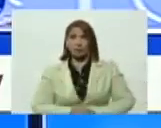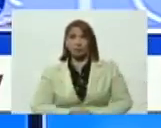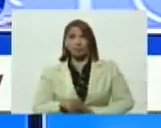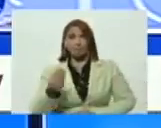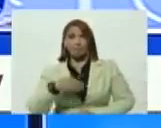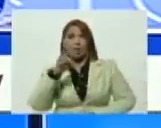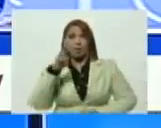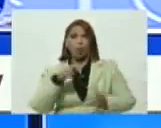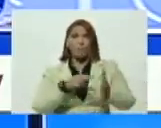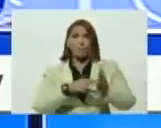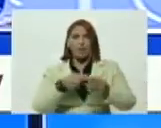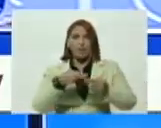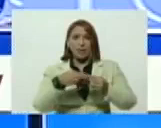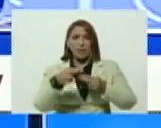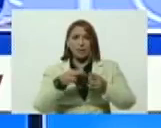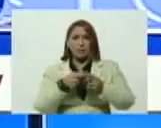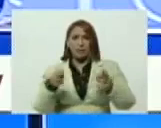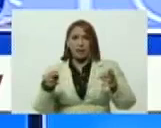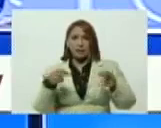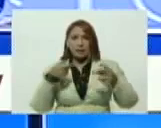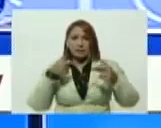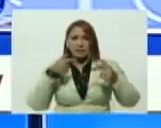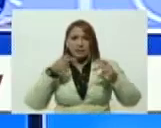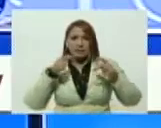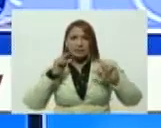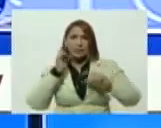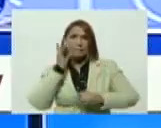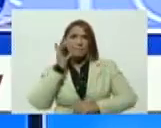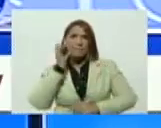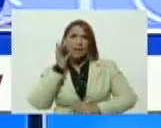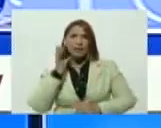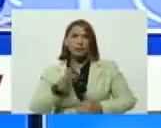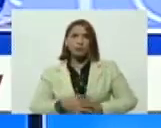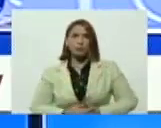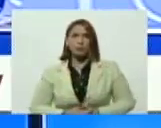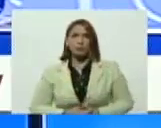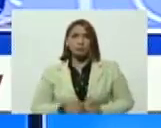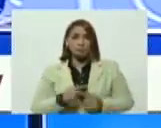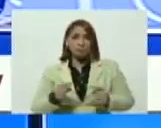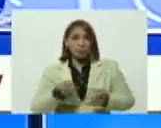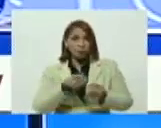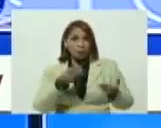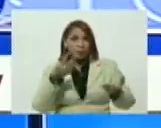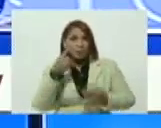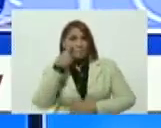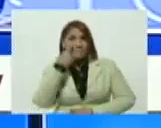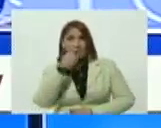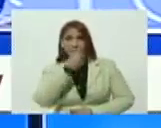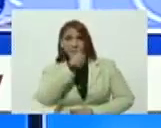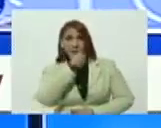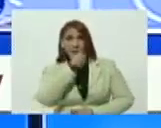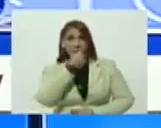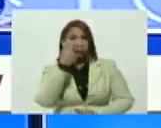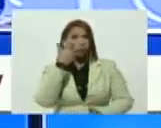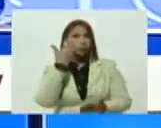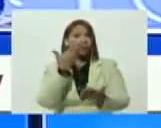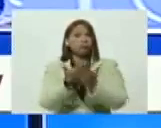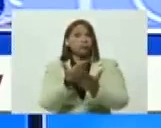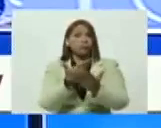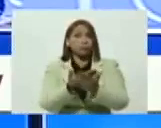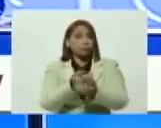de 2.000 hectáreas de maíz amarillo. Pero para que ustedes los vean y sean testigos con